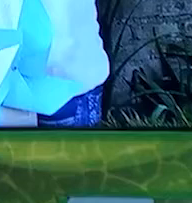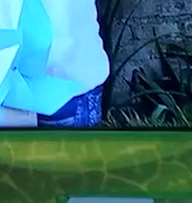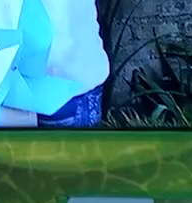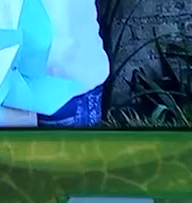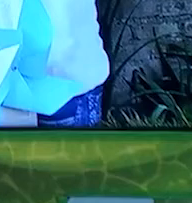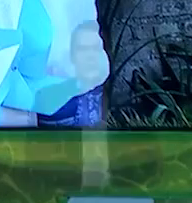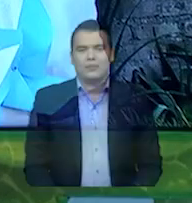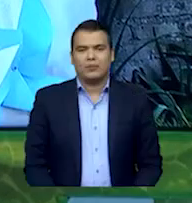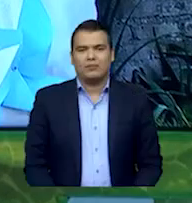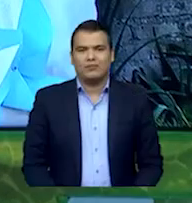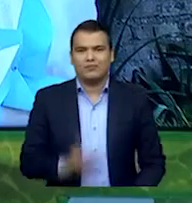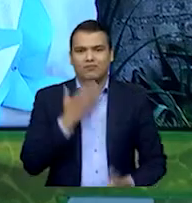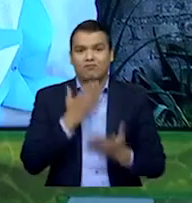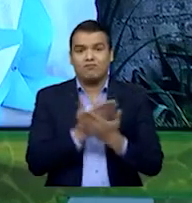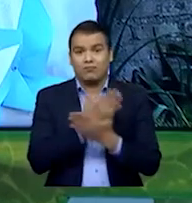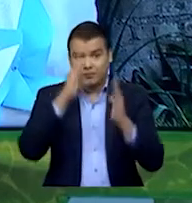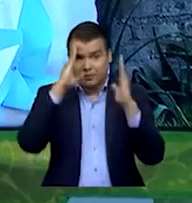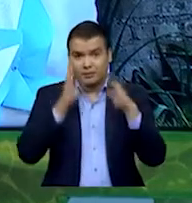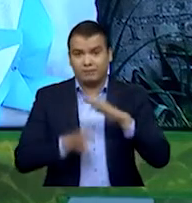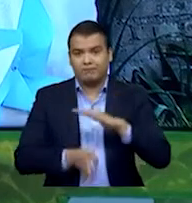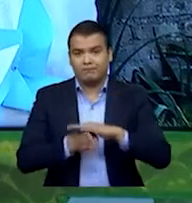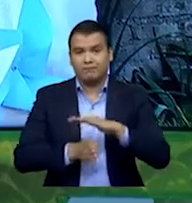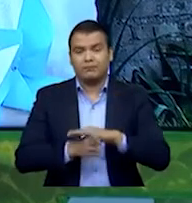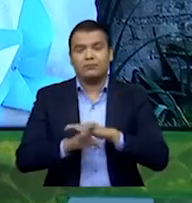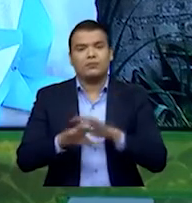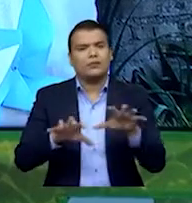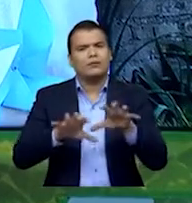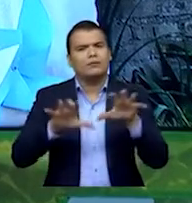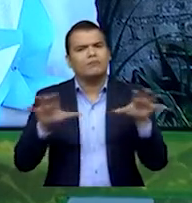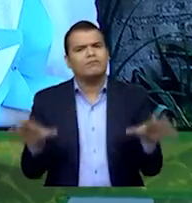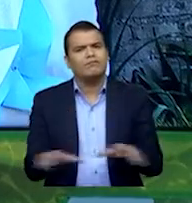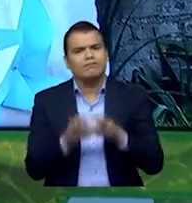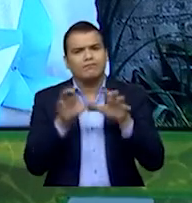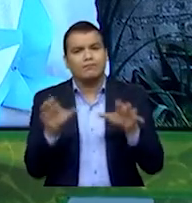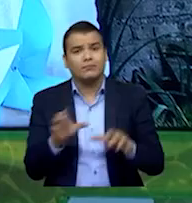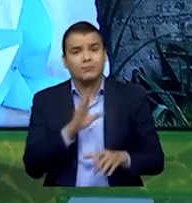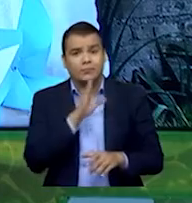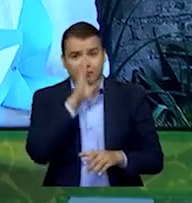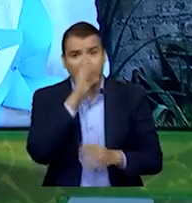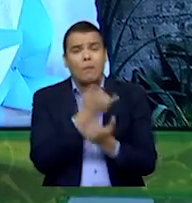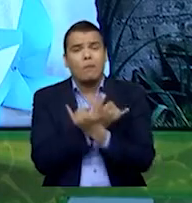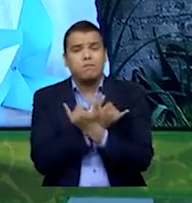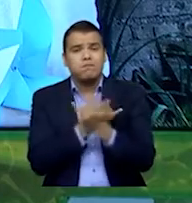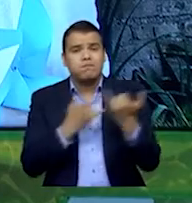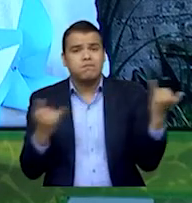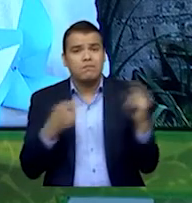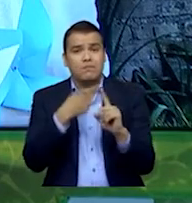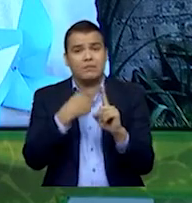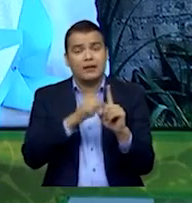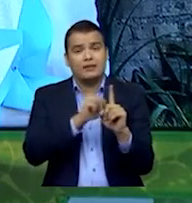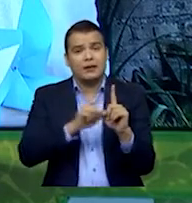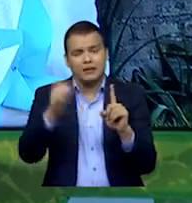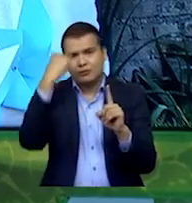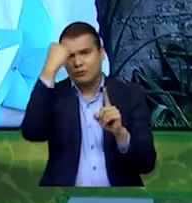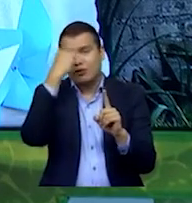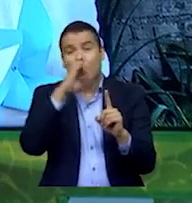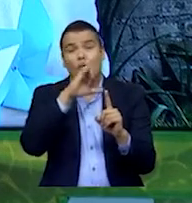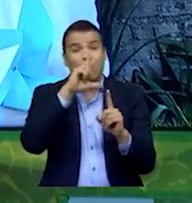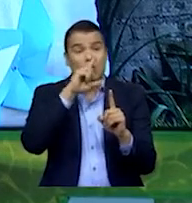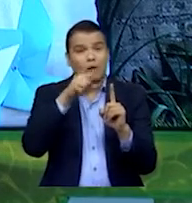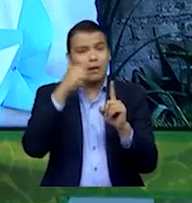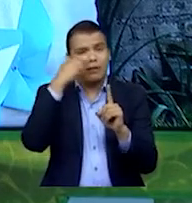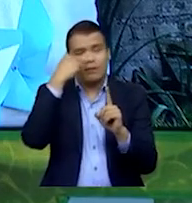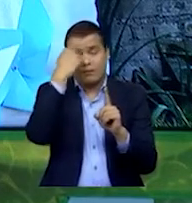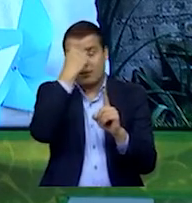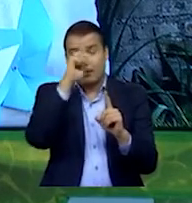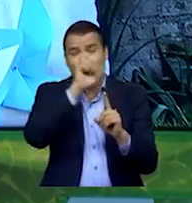gracias por seguir a jim una de las actividades tradicionales que por esta época se han visto truncadas por cuenta de la pandemia del cob y 19